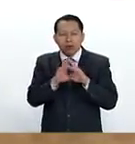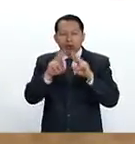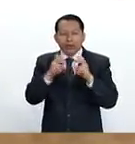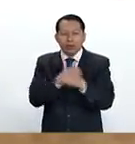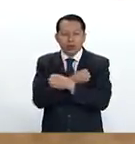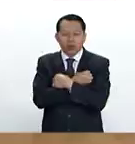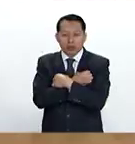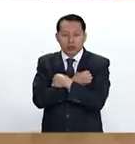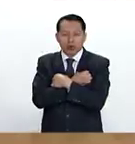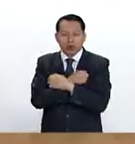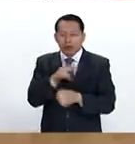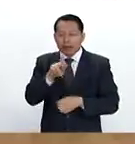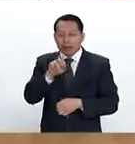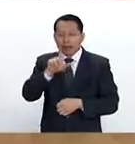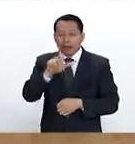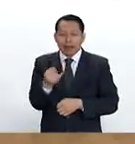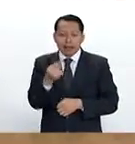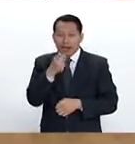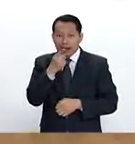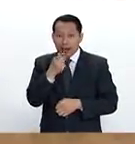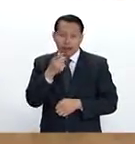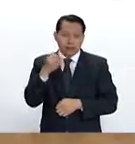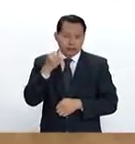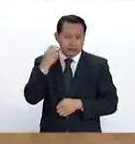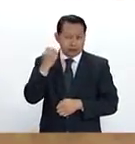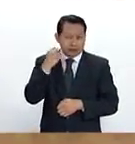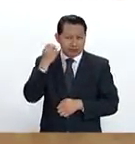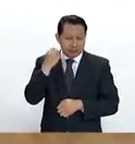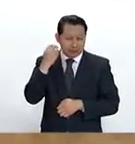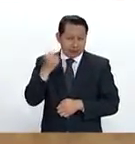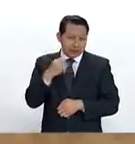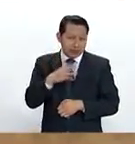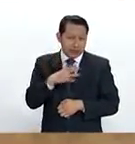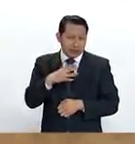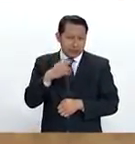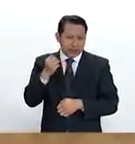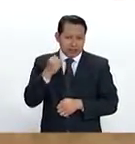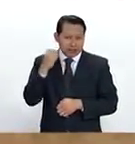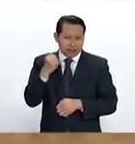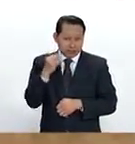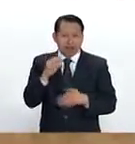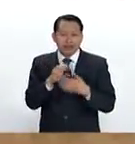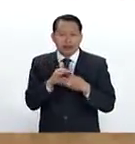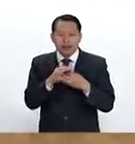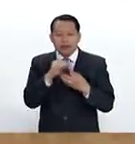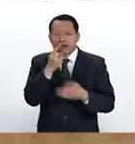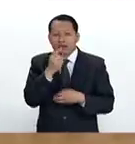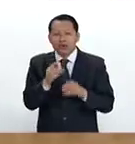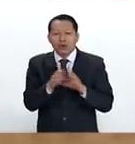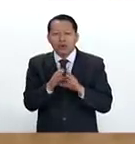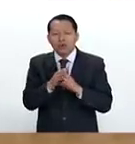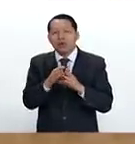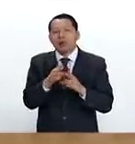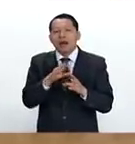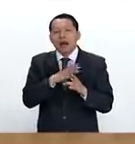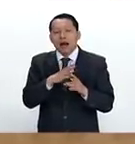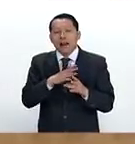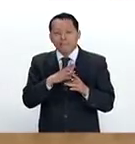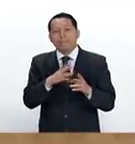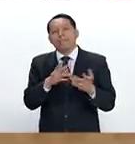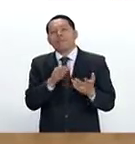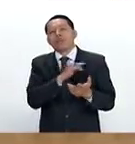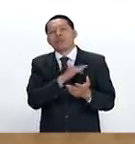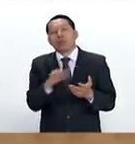educativo. Kelly, justamente en su discurso, en su conferencia conjunta, habló de intercambios académicos.